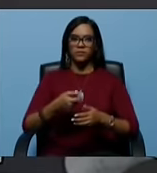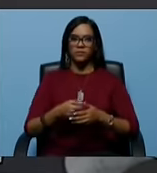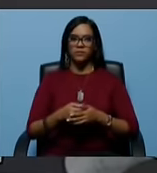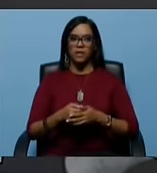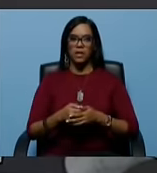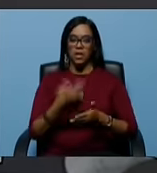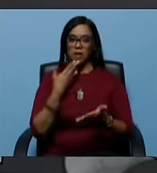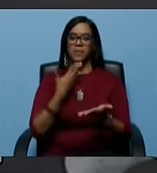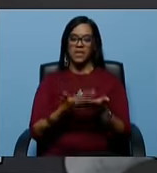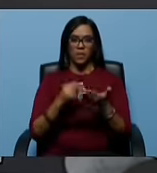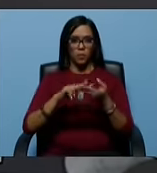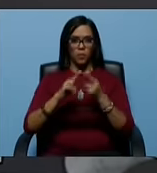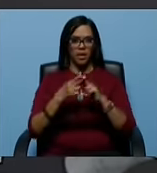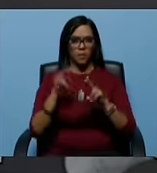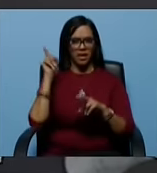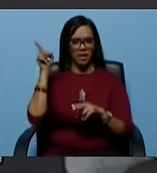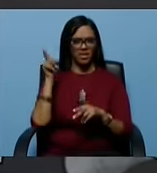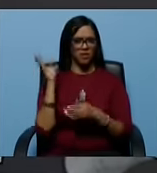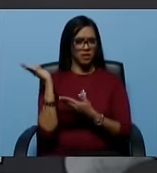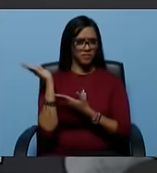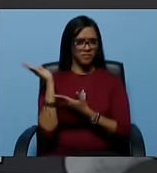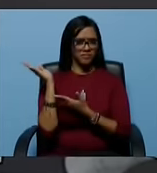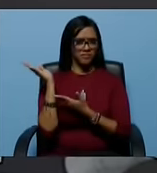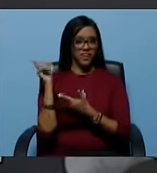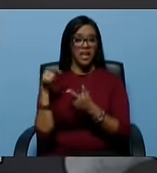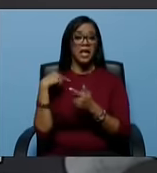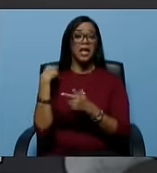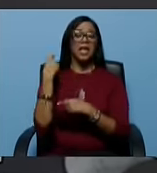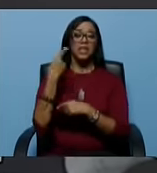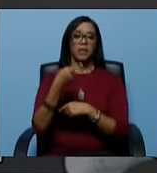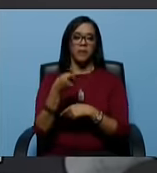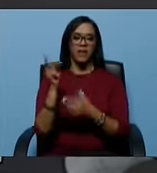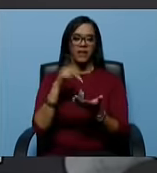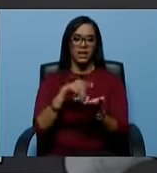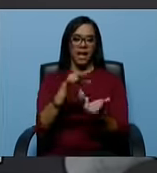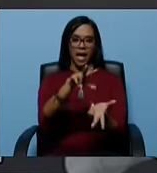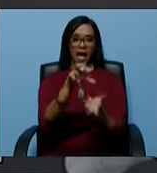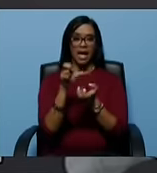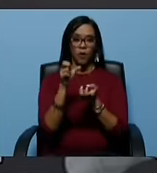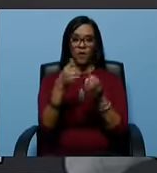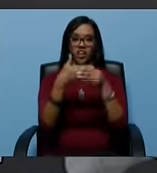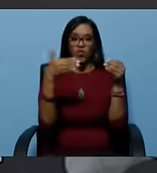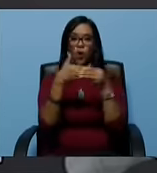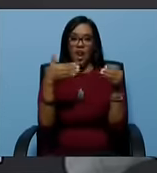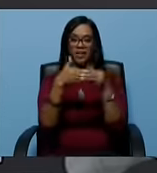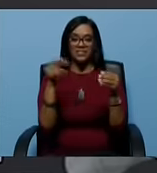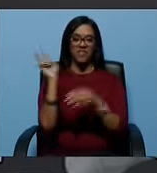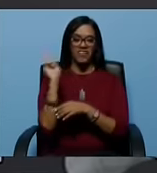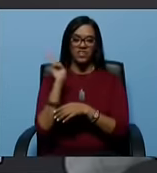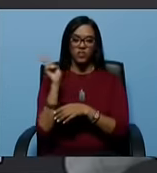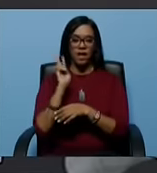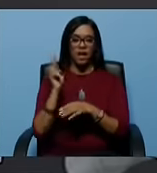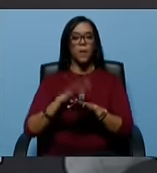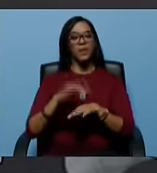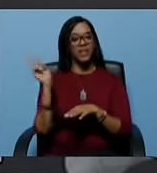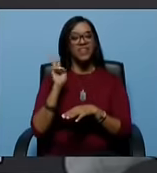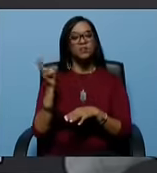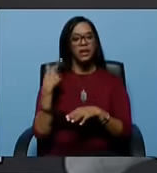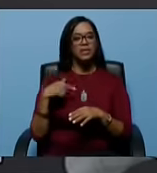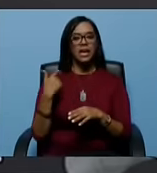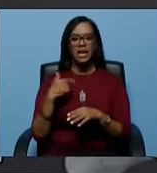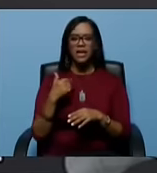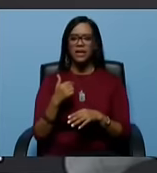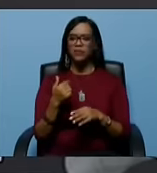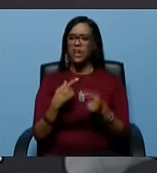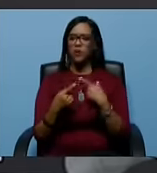pidiendo pues por la paz ellos allá. Y después venían a cobrar dólares aquí en Venezuela, porque aquí en Venezuela tiene una cosa que yo no sé